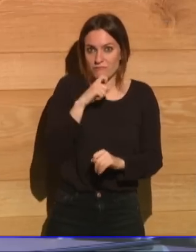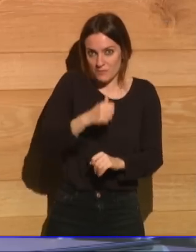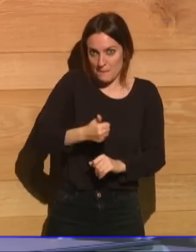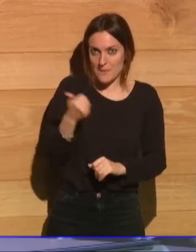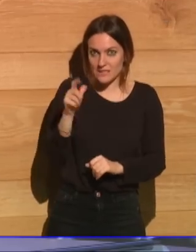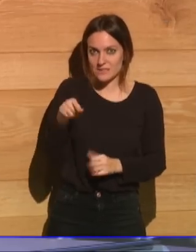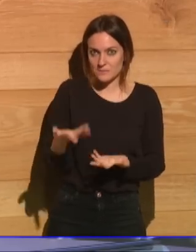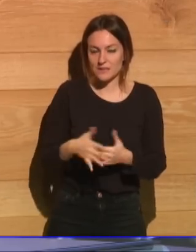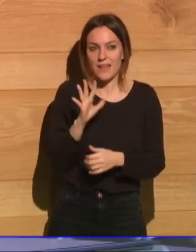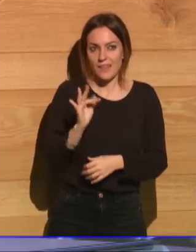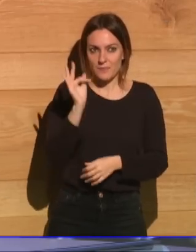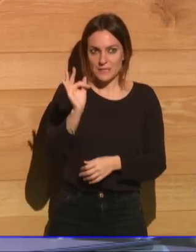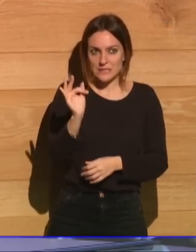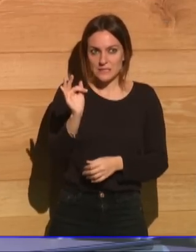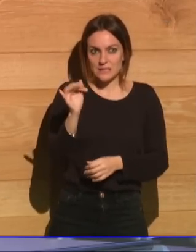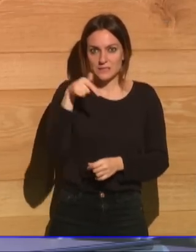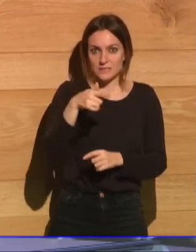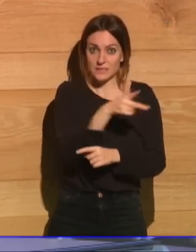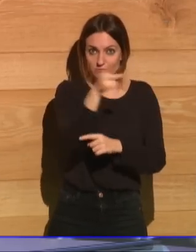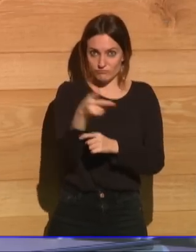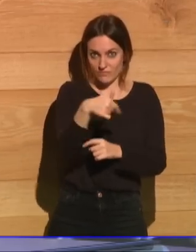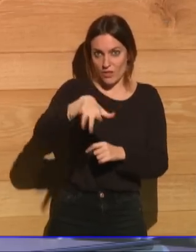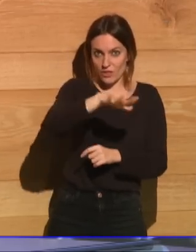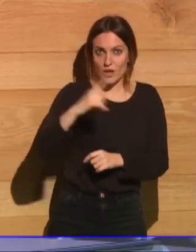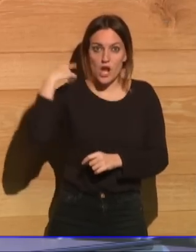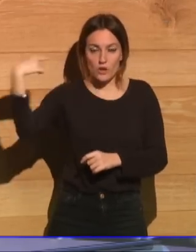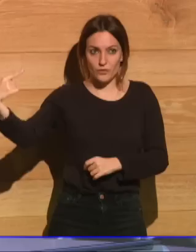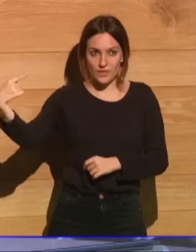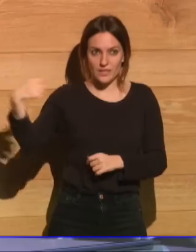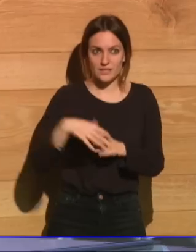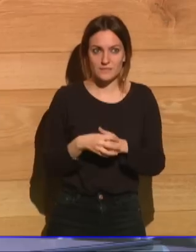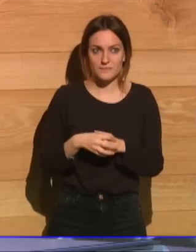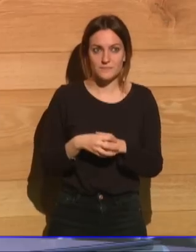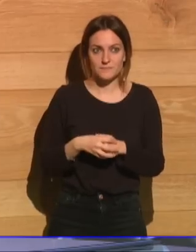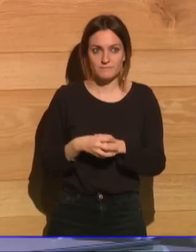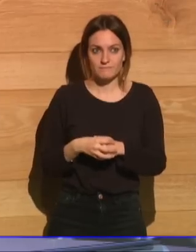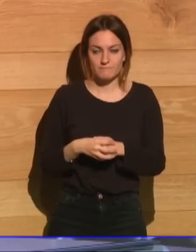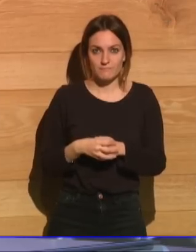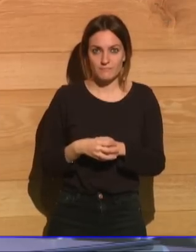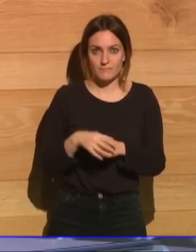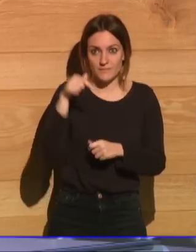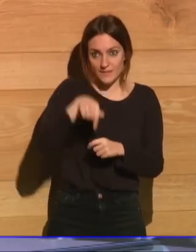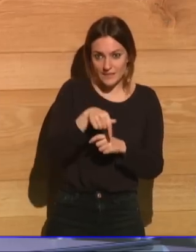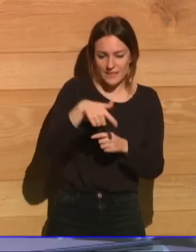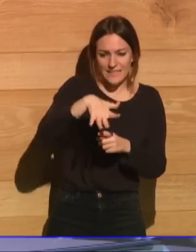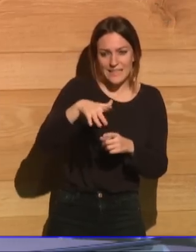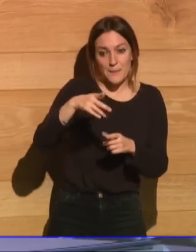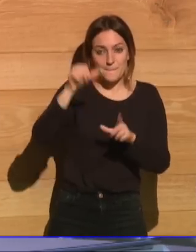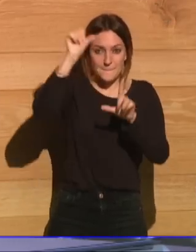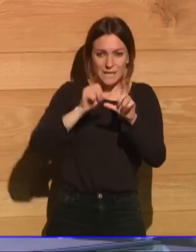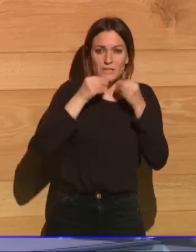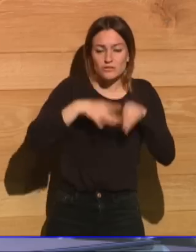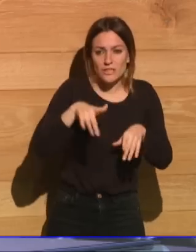además, aun rodada en Londres, en los Pinewood, en los estudios Pinewood, sucede en Nueva York, con lo cual hay